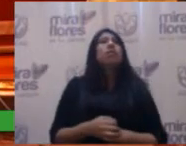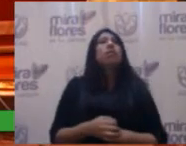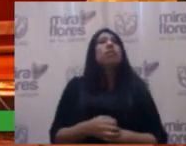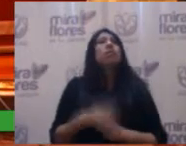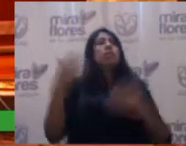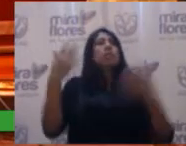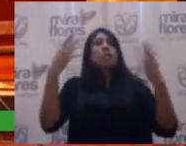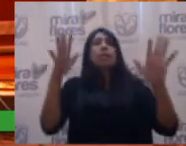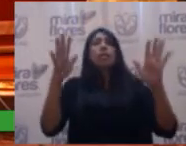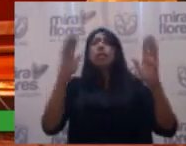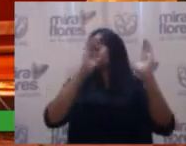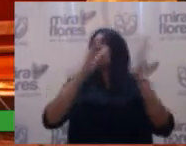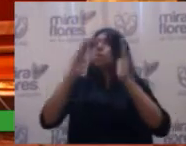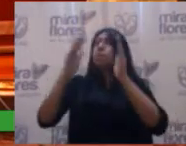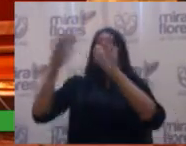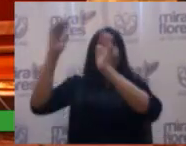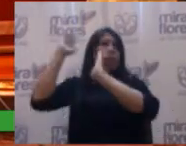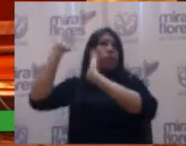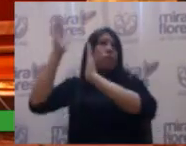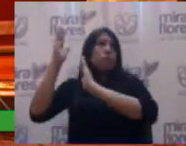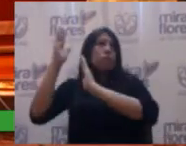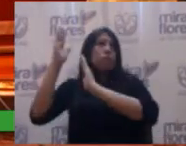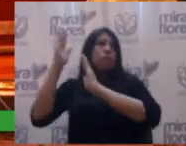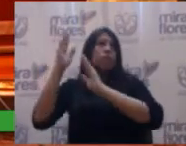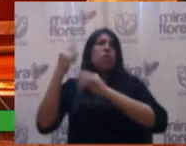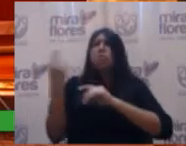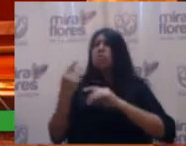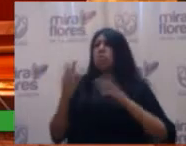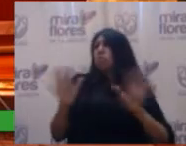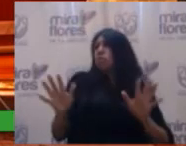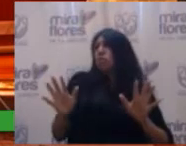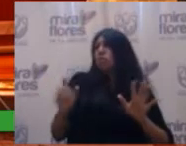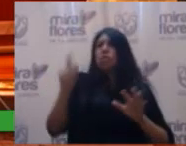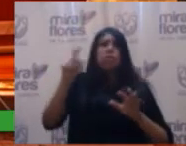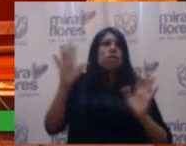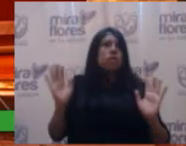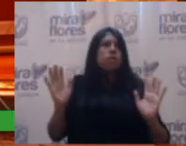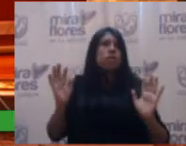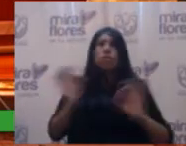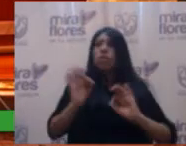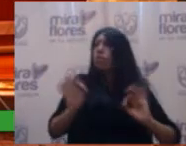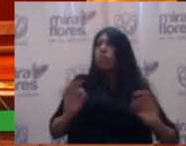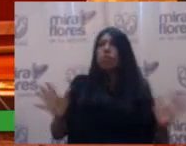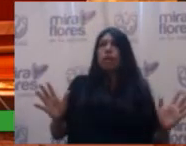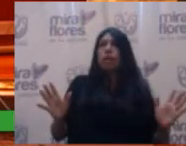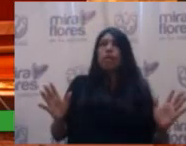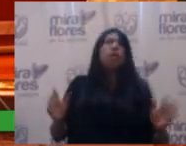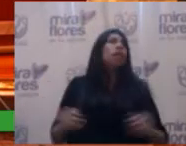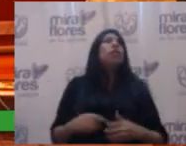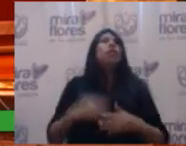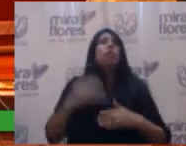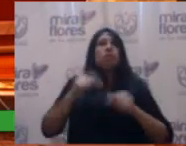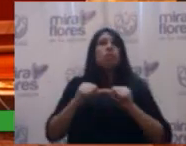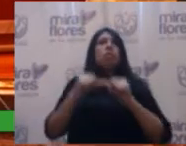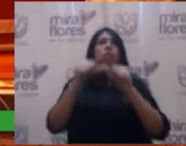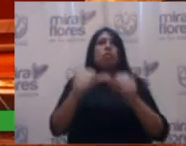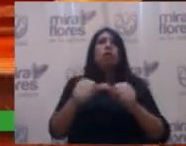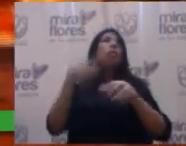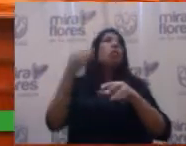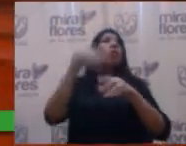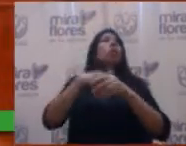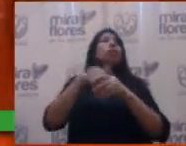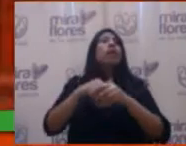tenemos preparada una exposición, pero solo de ser el caso, ¿no? Muy bien, no habiendo necesidad, procederemos a votar. Aquellos miembros